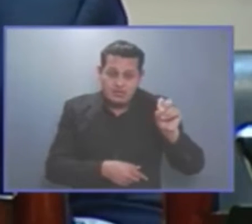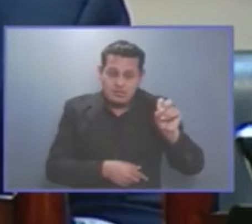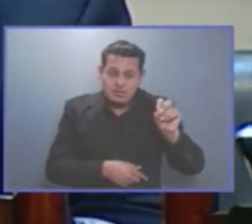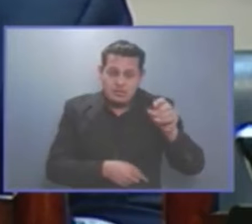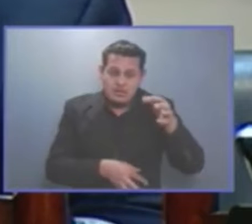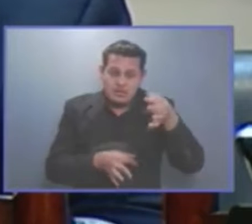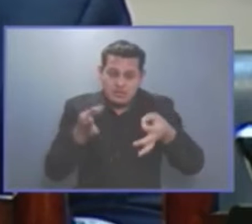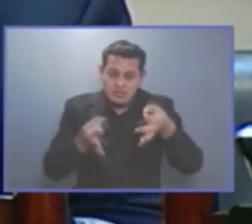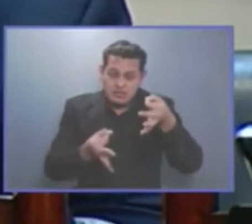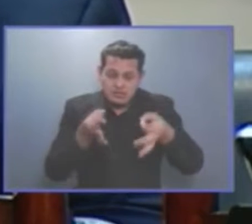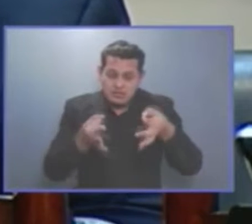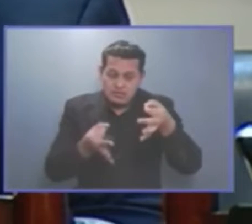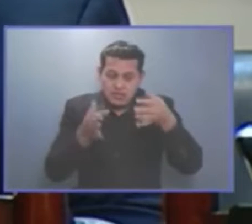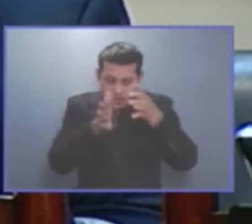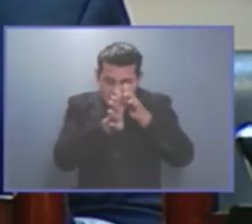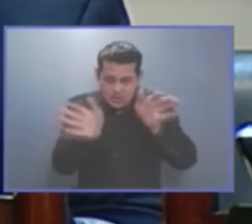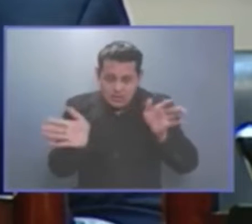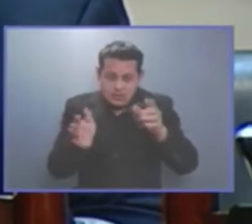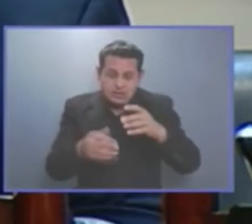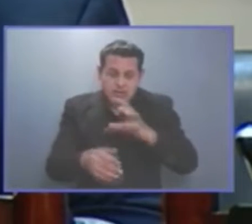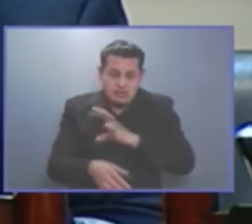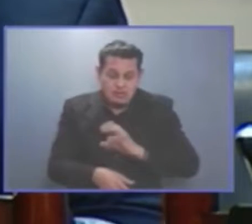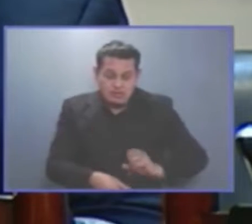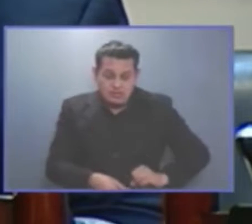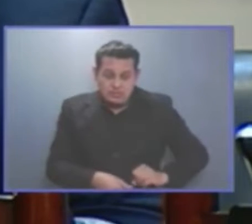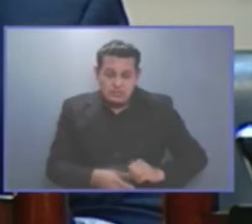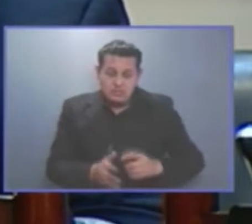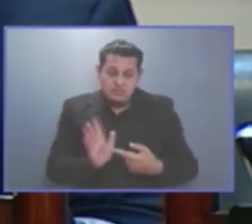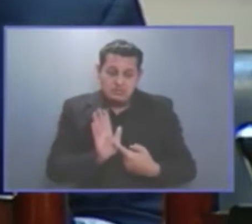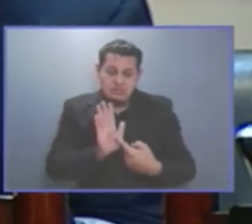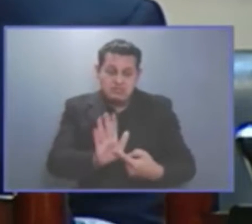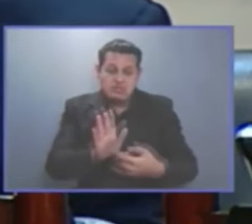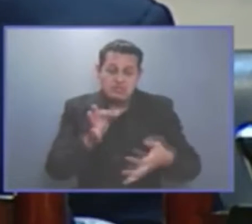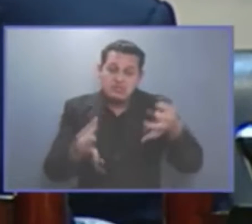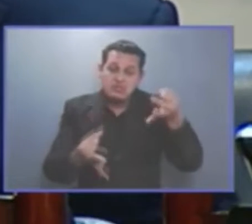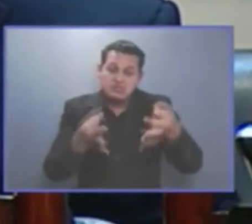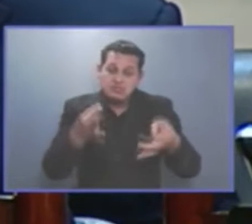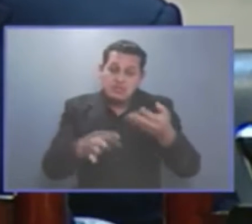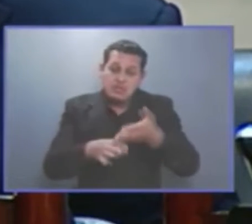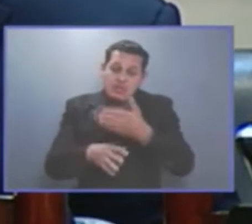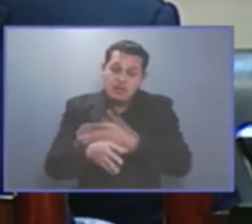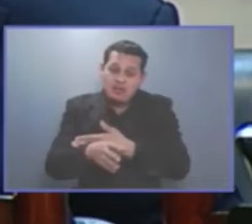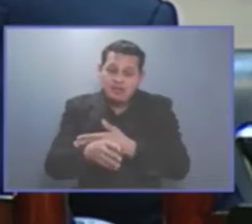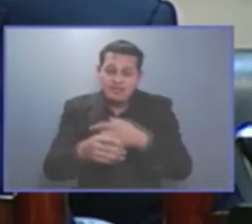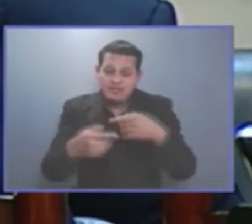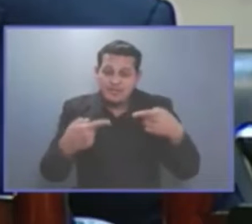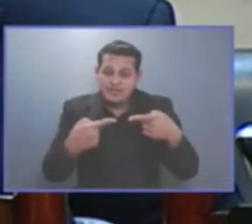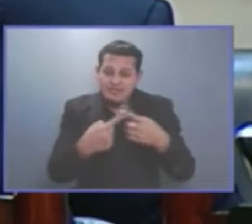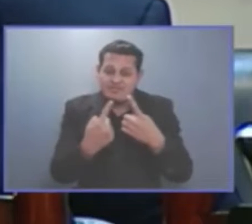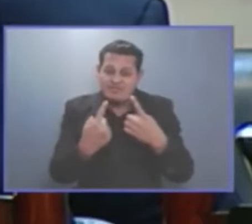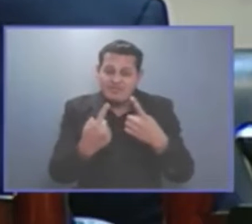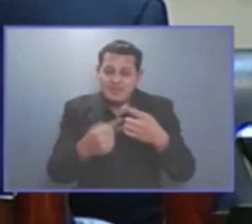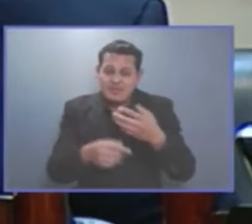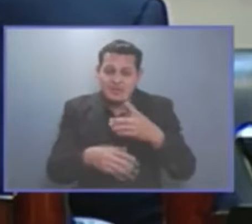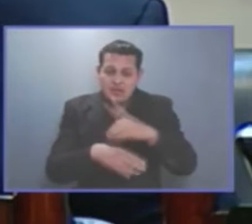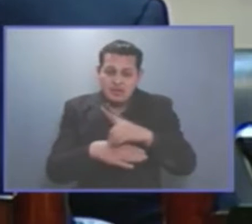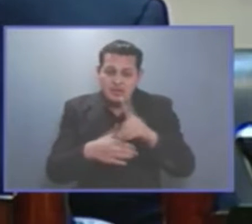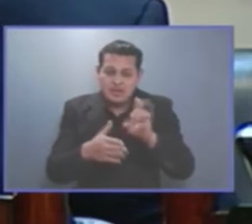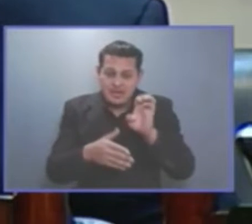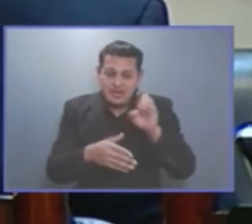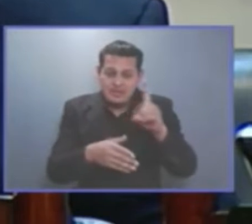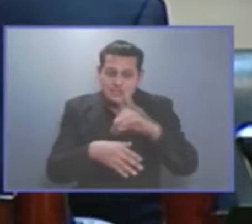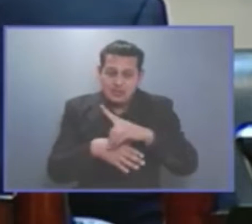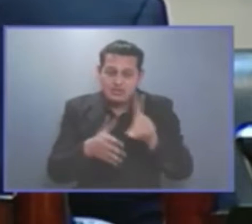y el fiscal general de la república presentó un antejuicio en contra del diputado